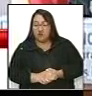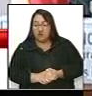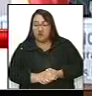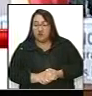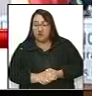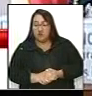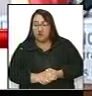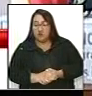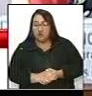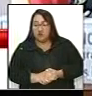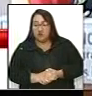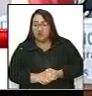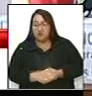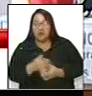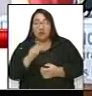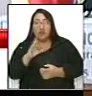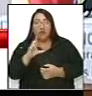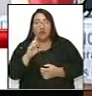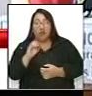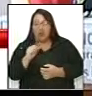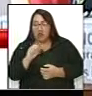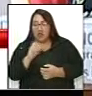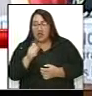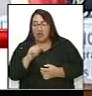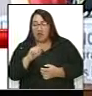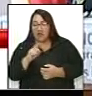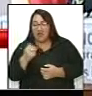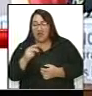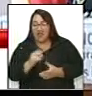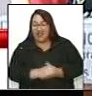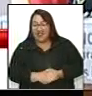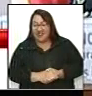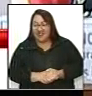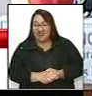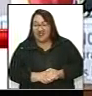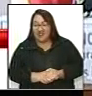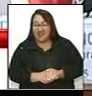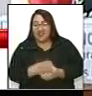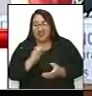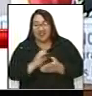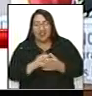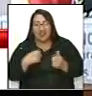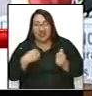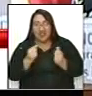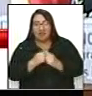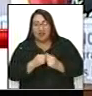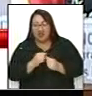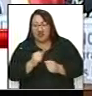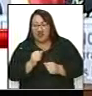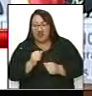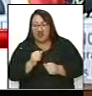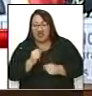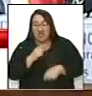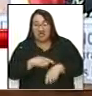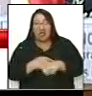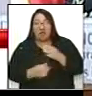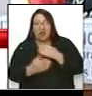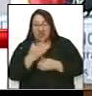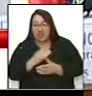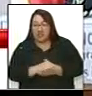también tenemos a Flor Capuñay Rodríguez, que una vez más nos está acompañando, también estuvo con nosotros esta